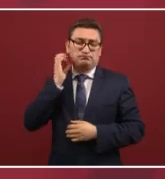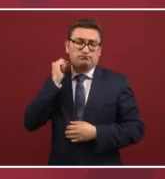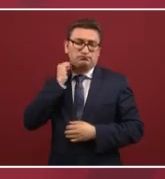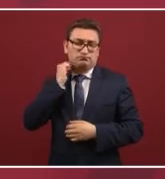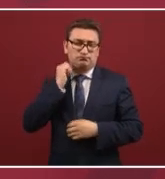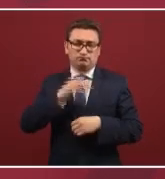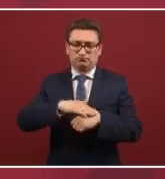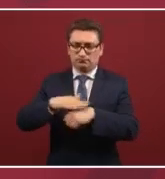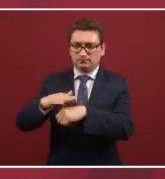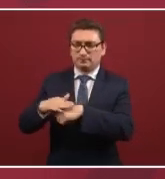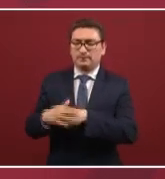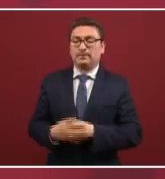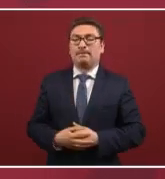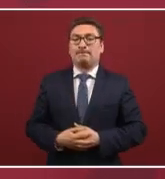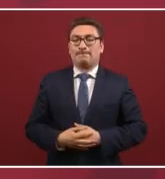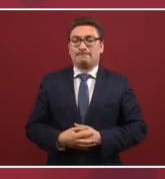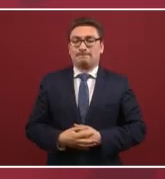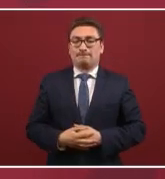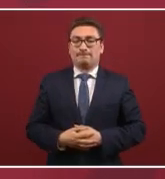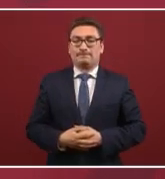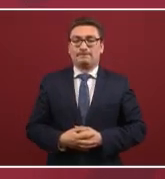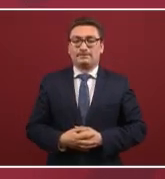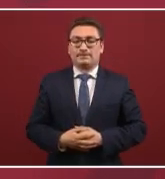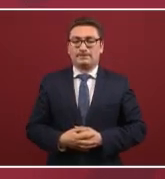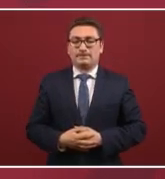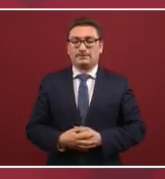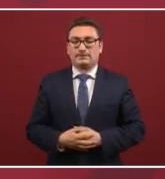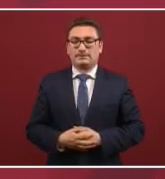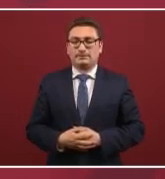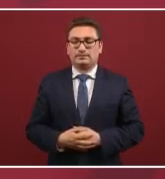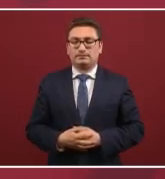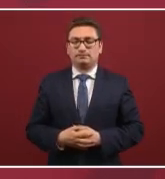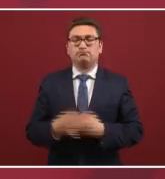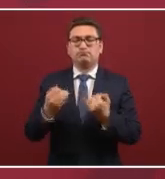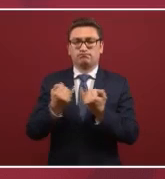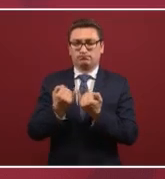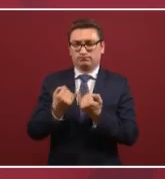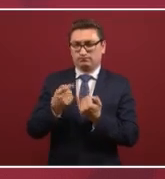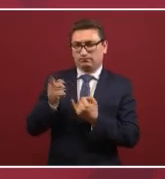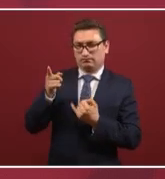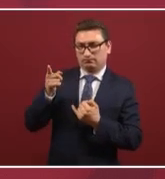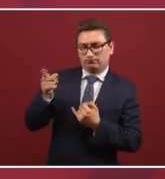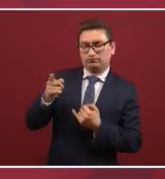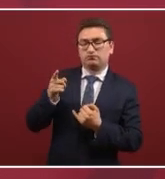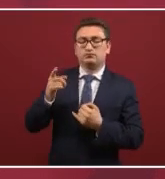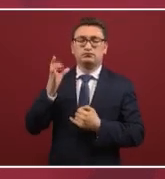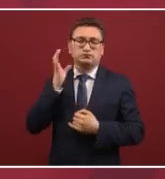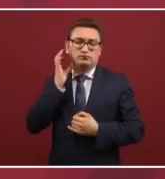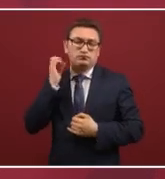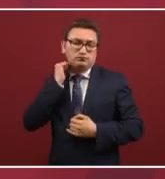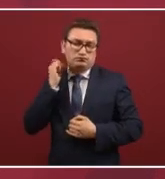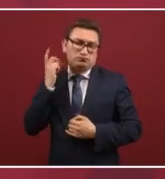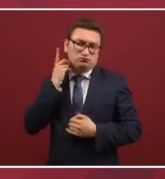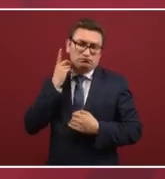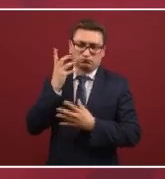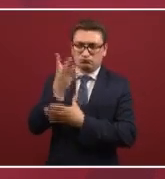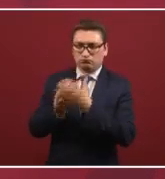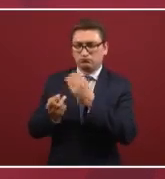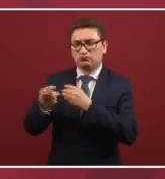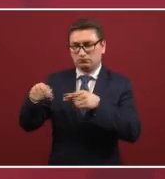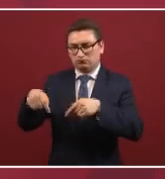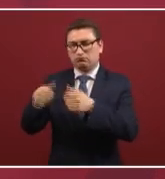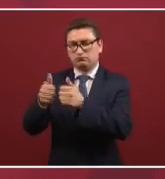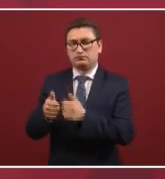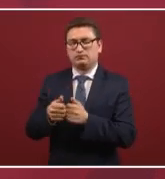por el Congreso y en la Comisión Permanente del Congreso de la Unión. Por disposición del